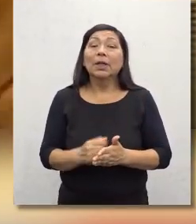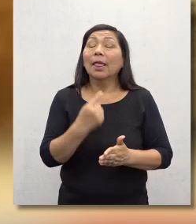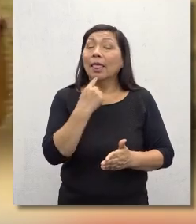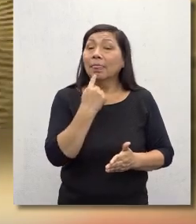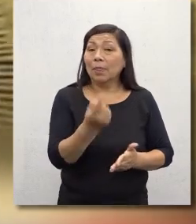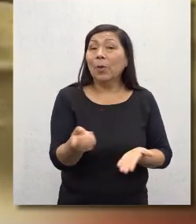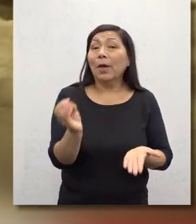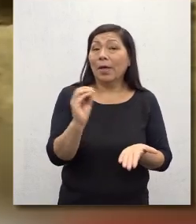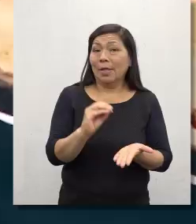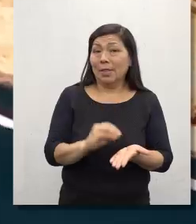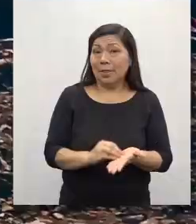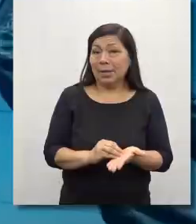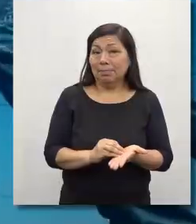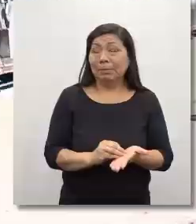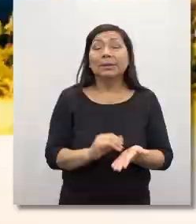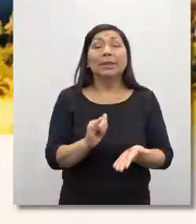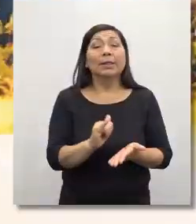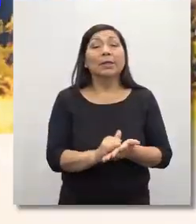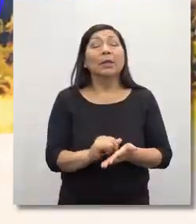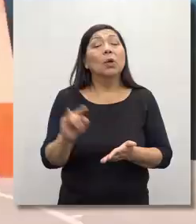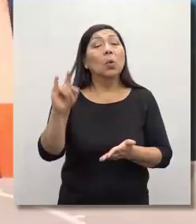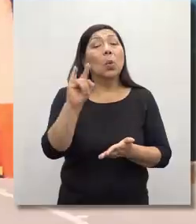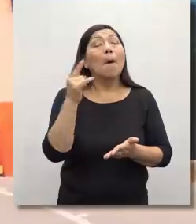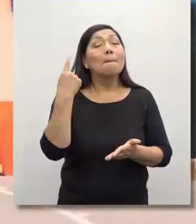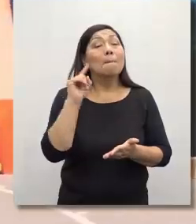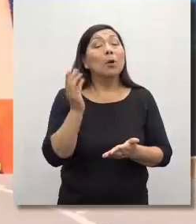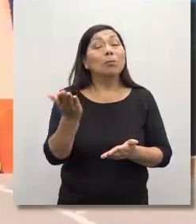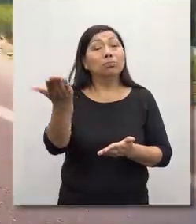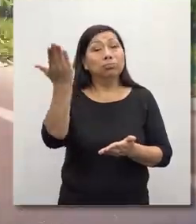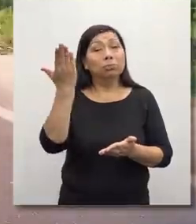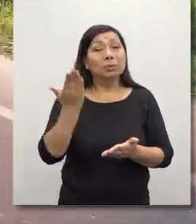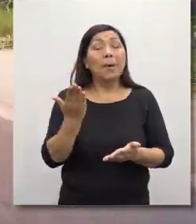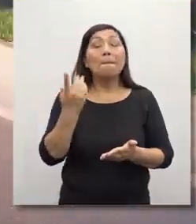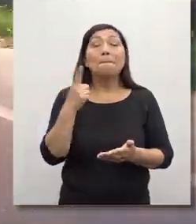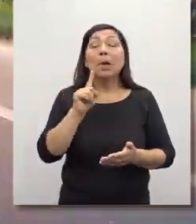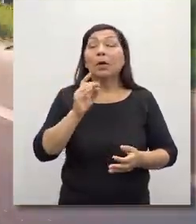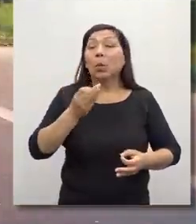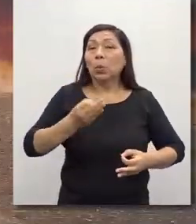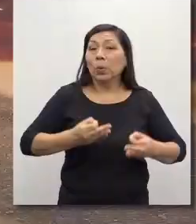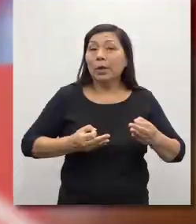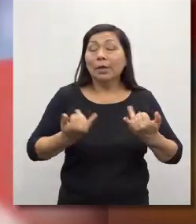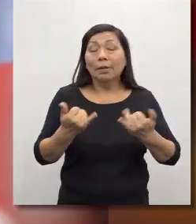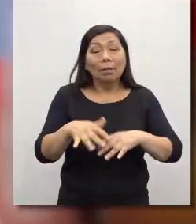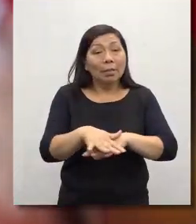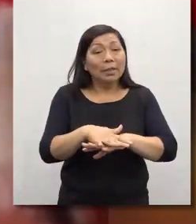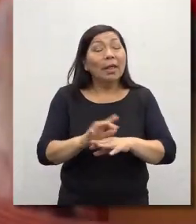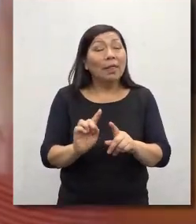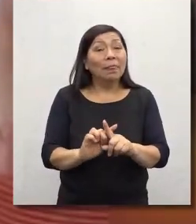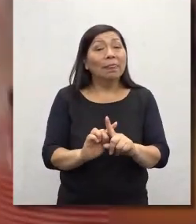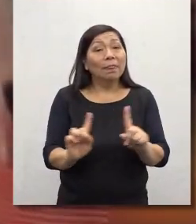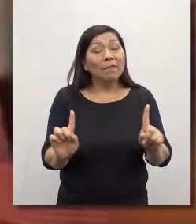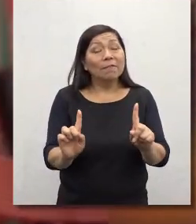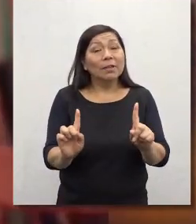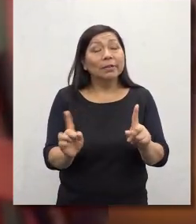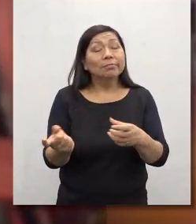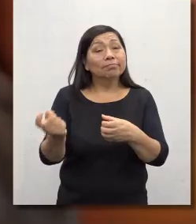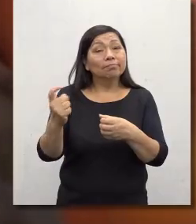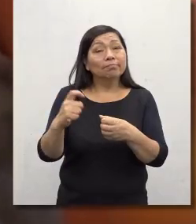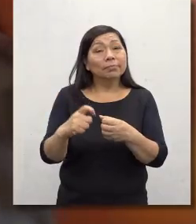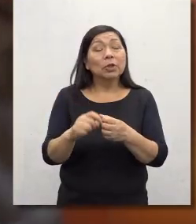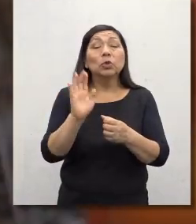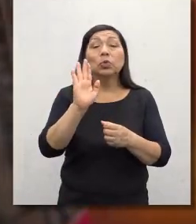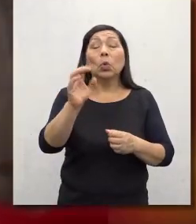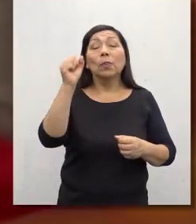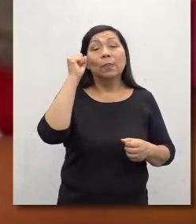Sostuvo además que los argumentos usados por la demandada para justificar dicho trato diferenciado colisionan con